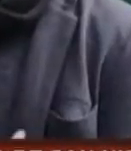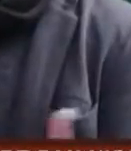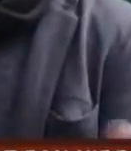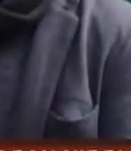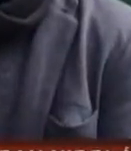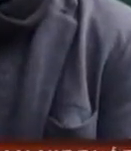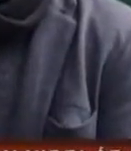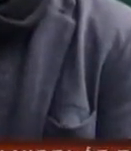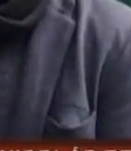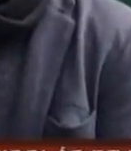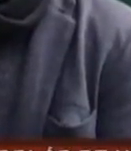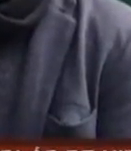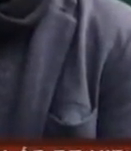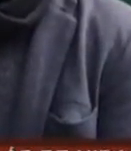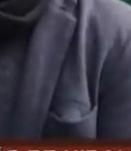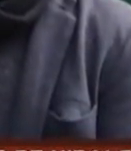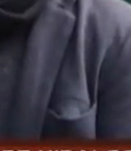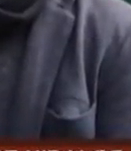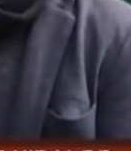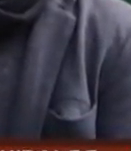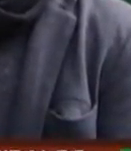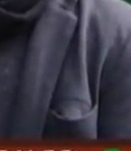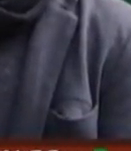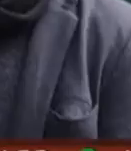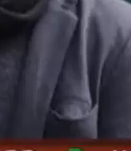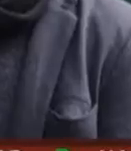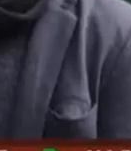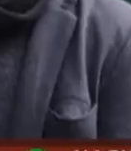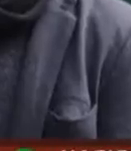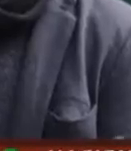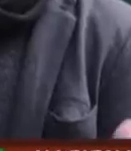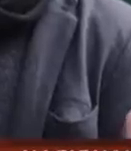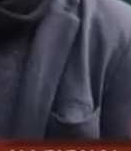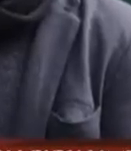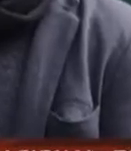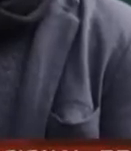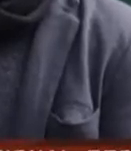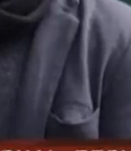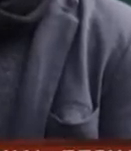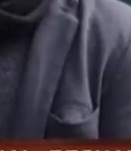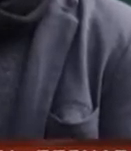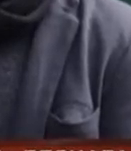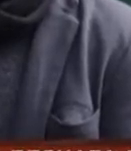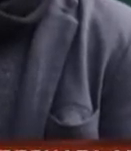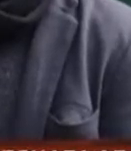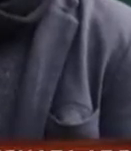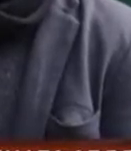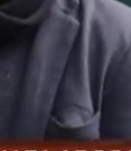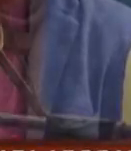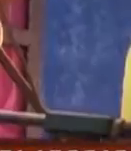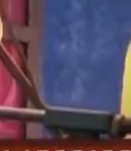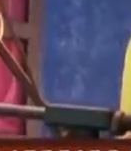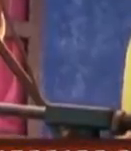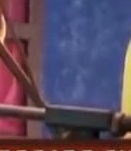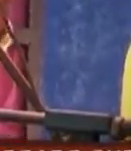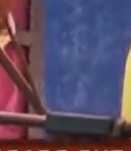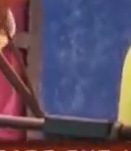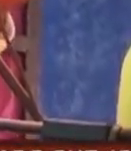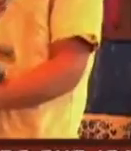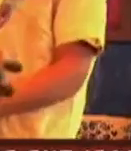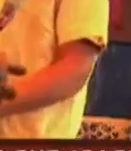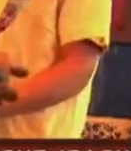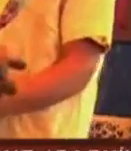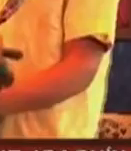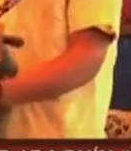porque todos los asistentes no solamente tienen la posibilidad de escuchar la música tradicional del país,